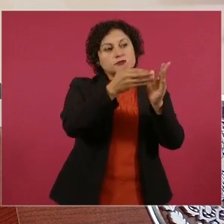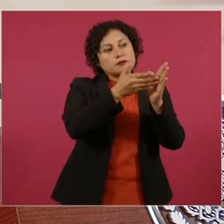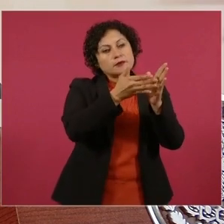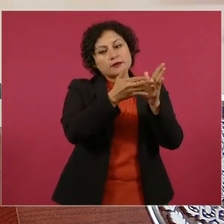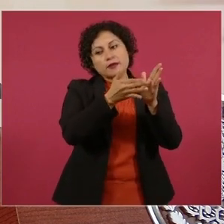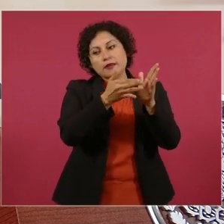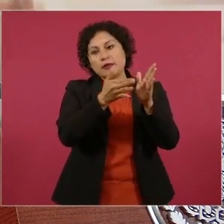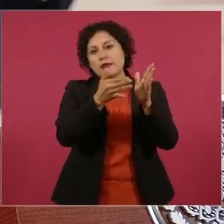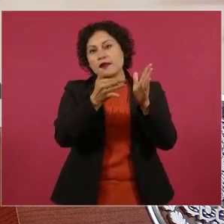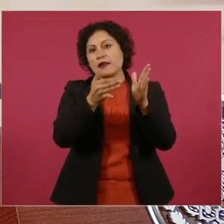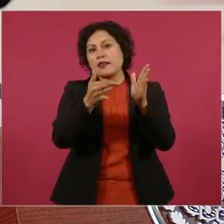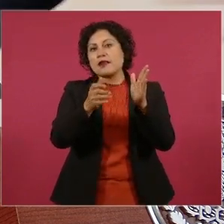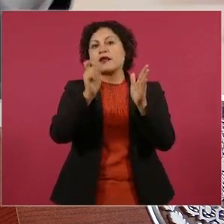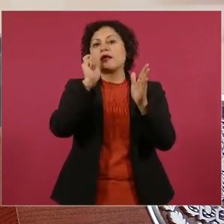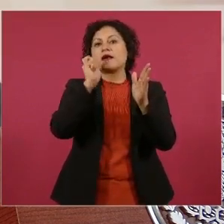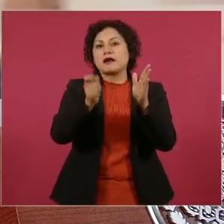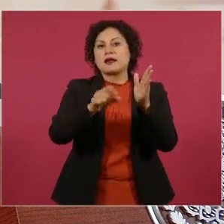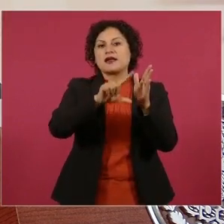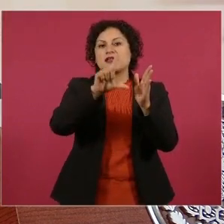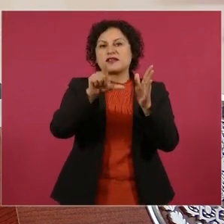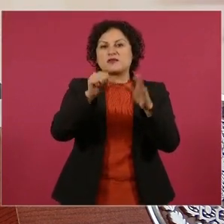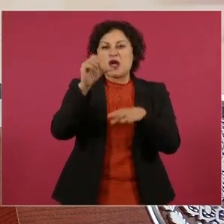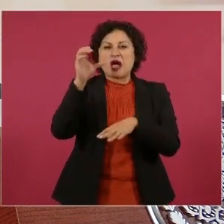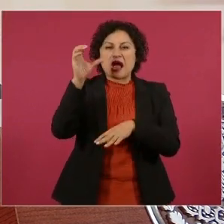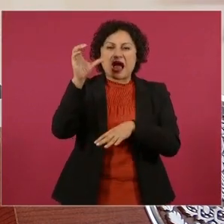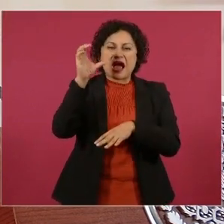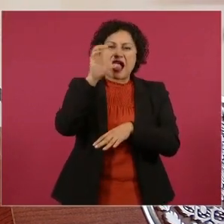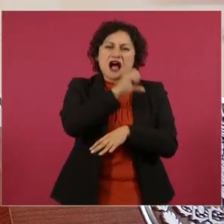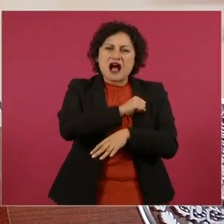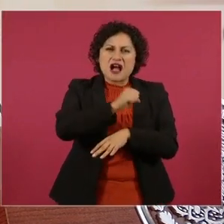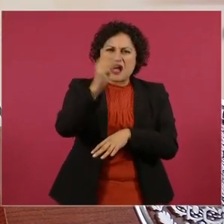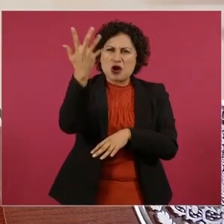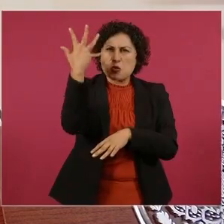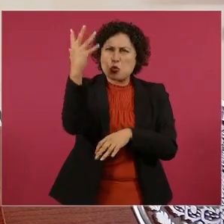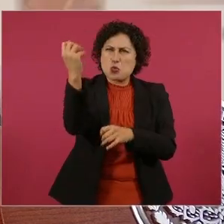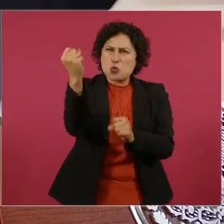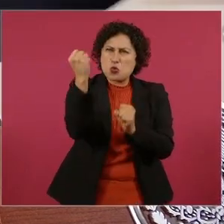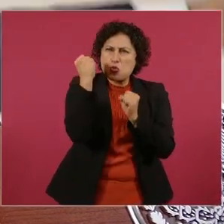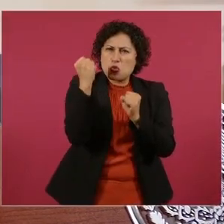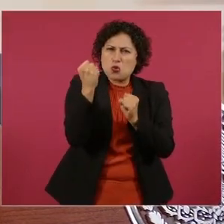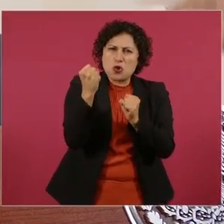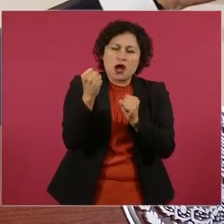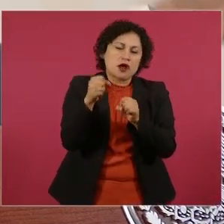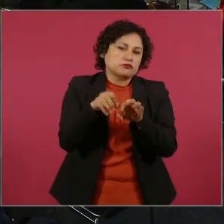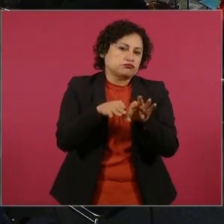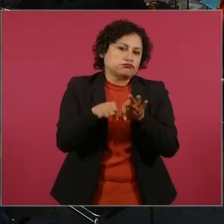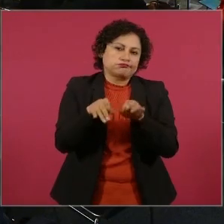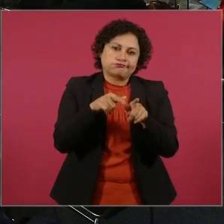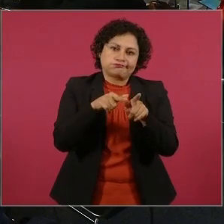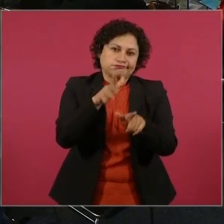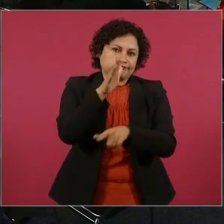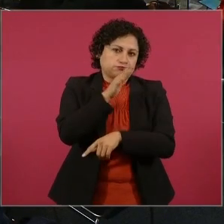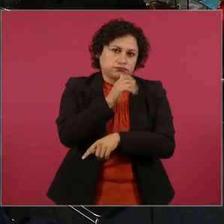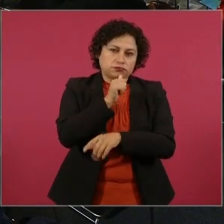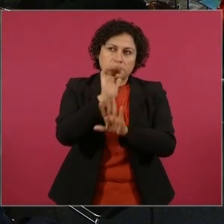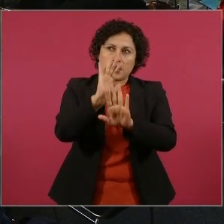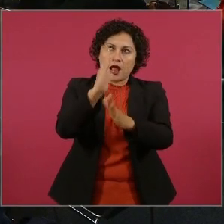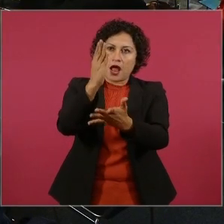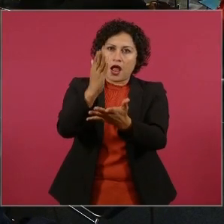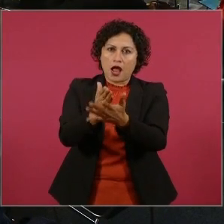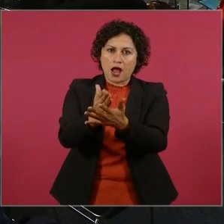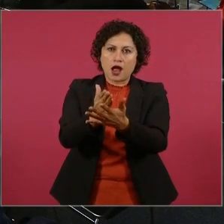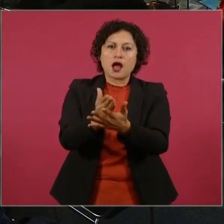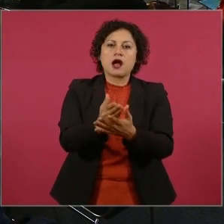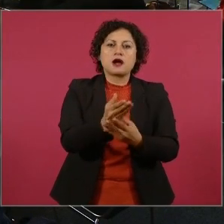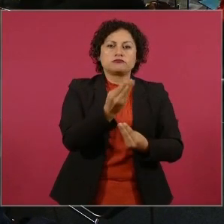se podía ni trabajar en el campo ni en ninguna parte Entonces ya era comer temprano y